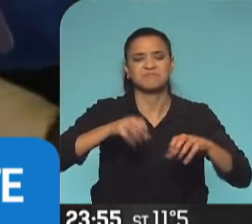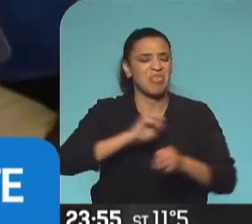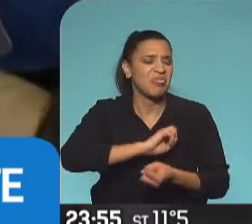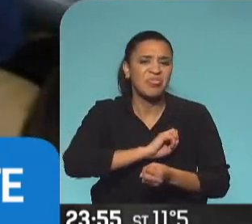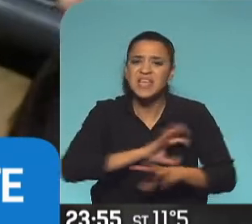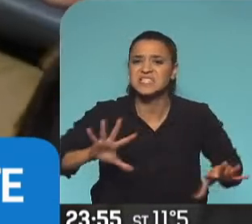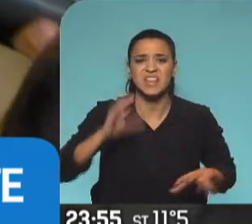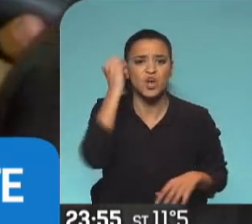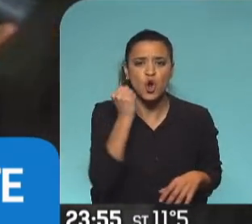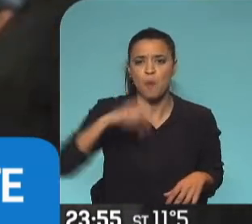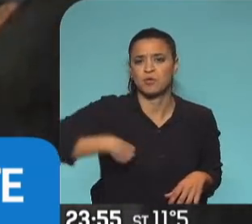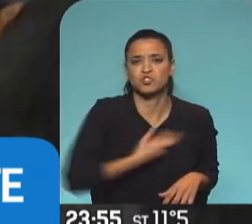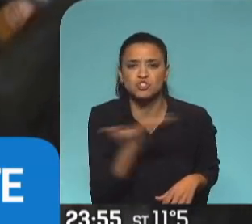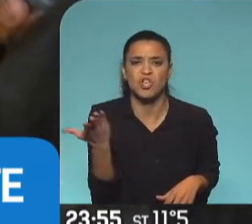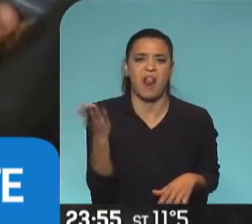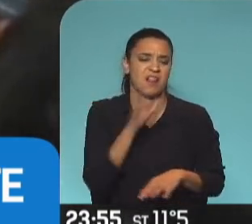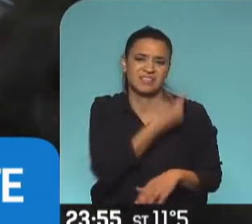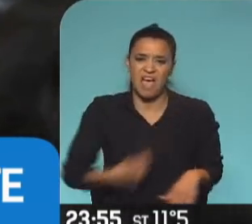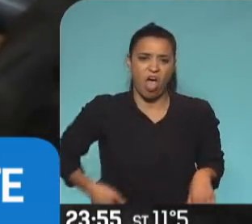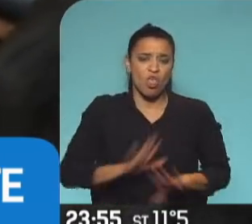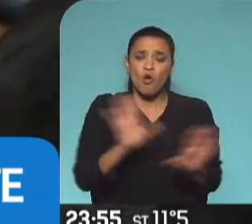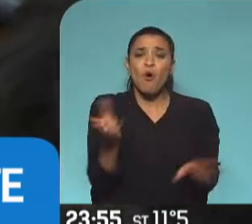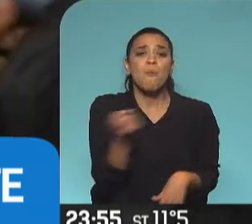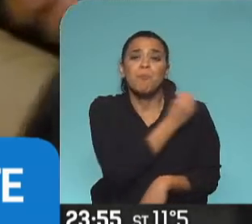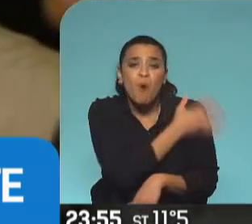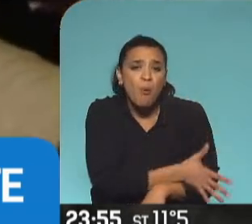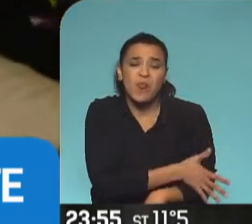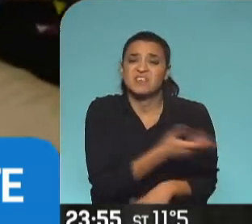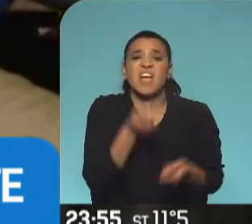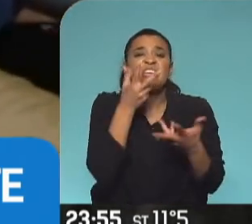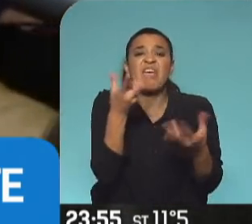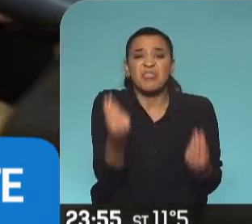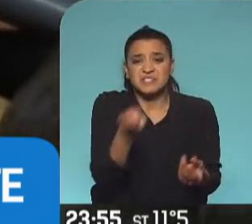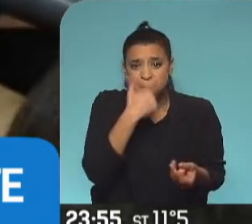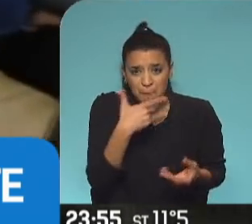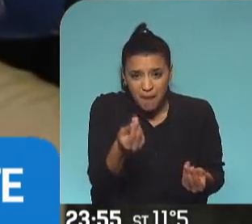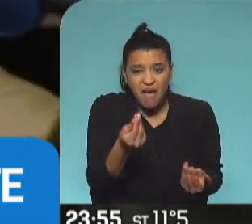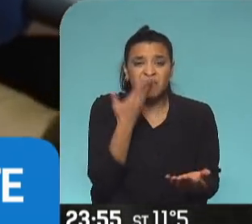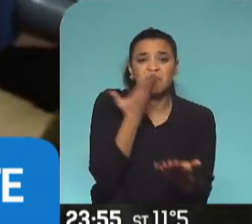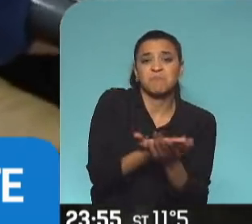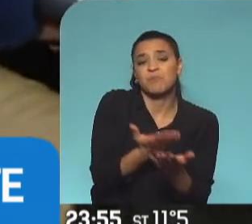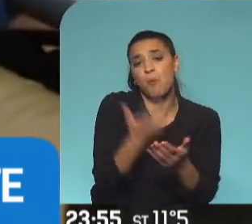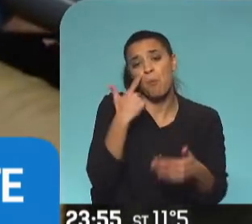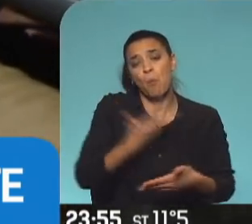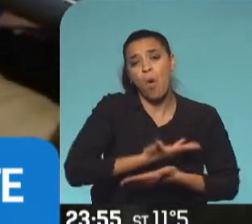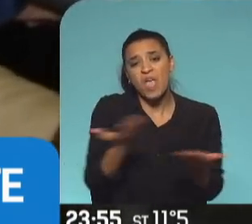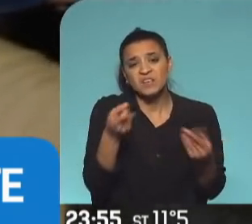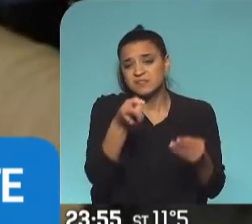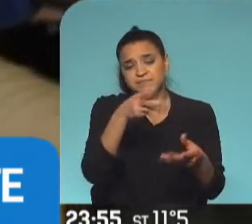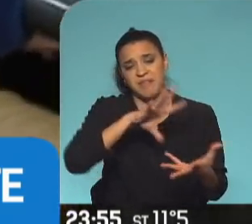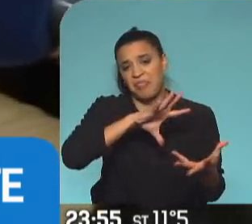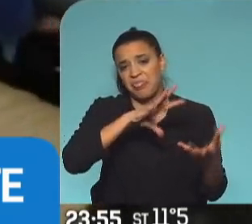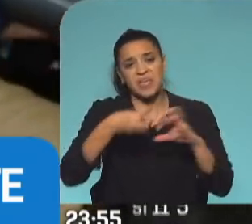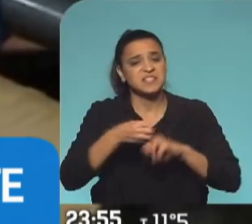desastre económico, social e institucional. Y la pobreza en los argumentos del presidente Macri es muestra representativa de ese